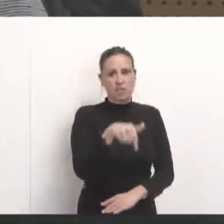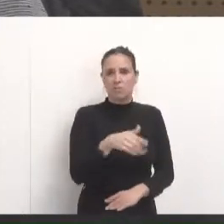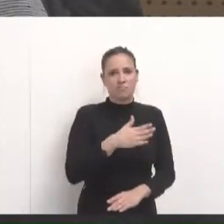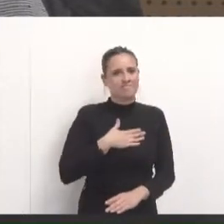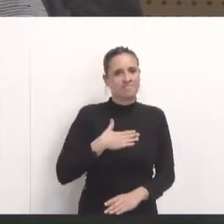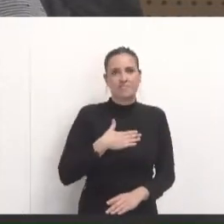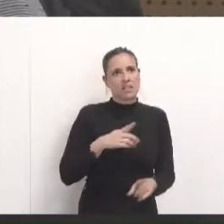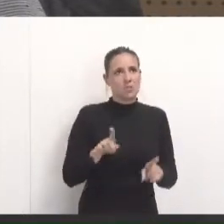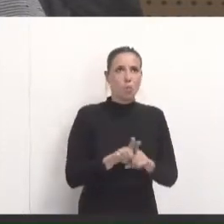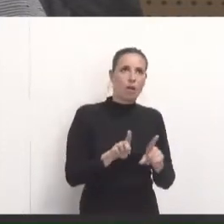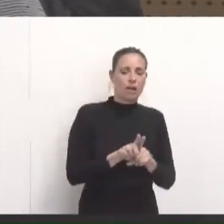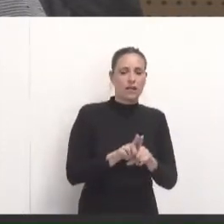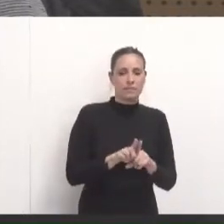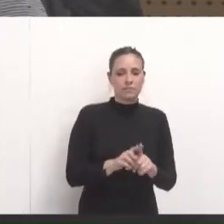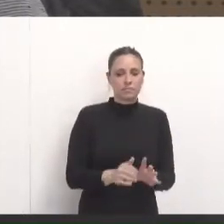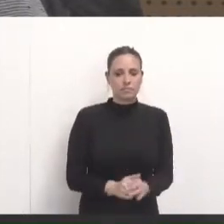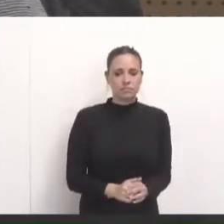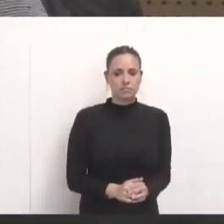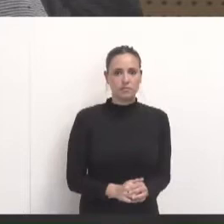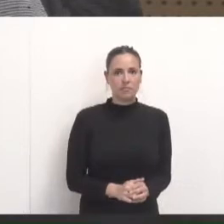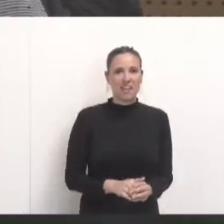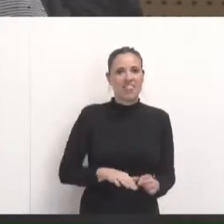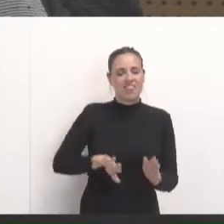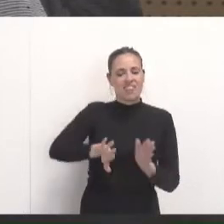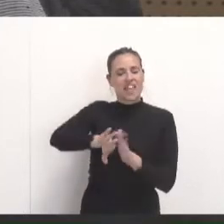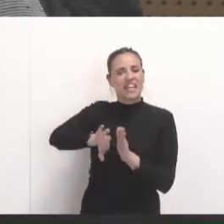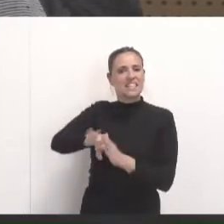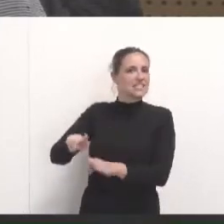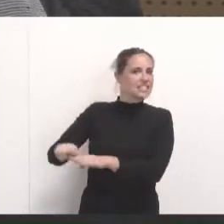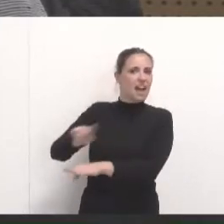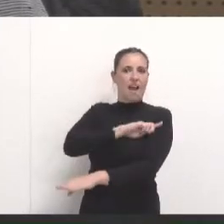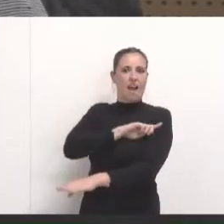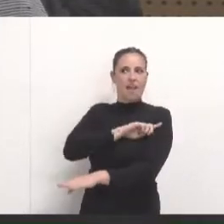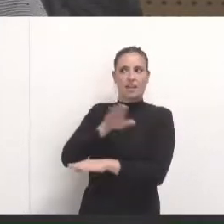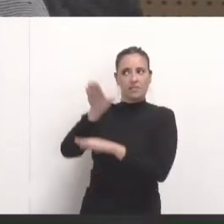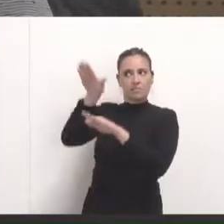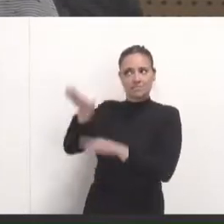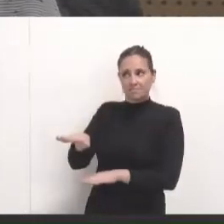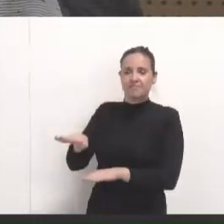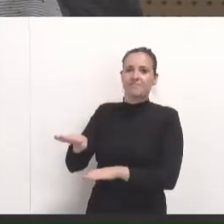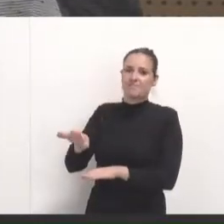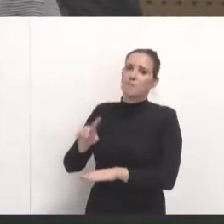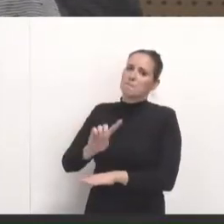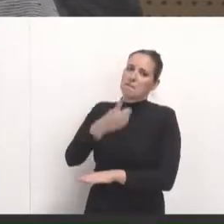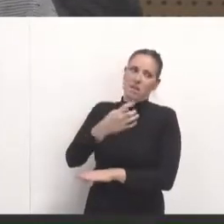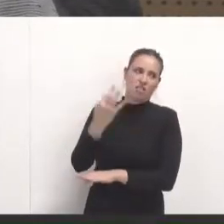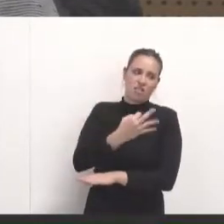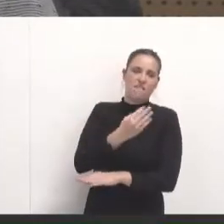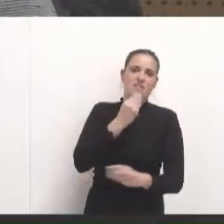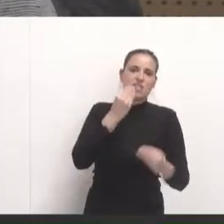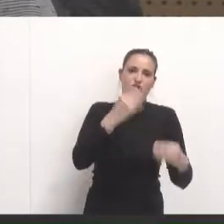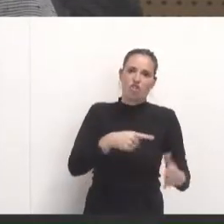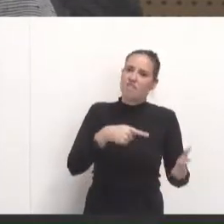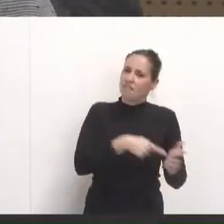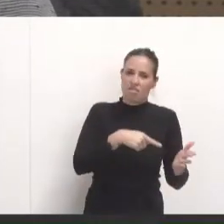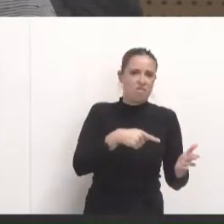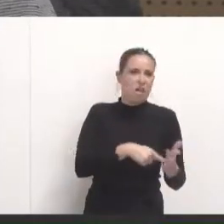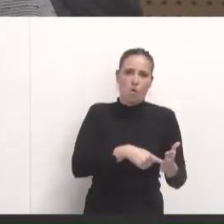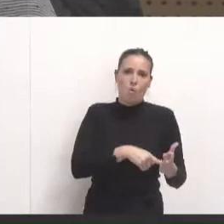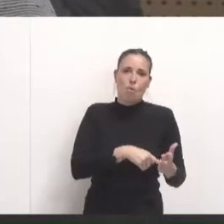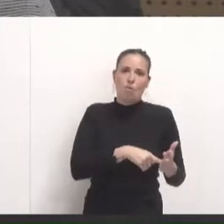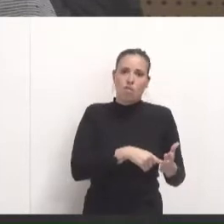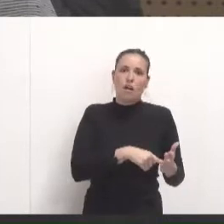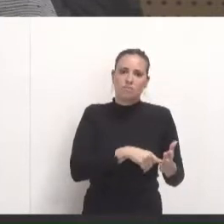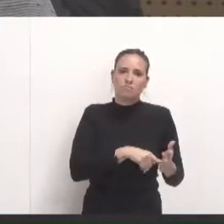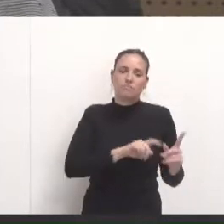senda de la ultraderecha sin saldar la deuda histórica que tiene contraída con todas las personas, con